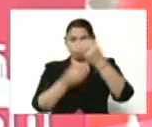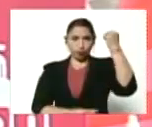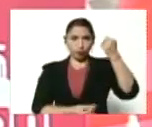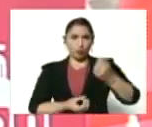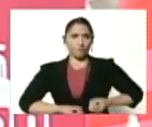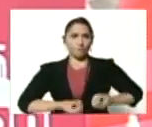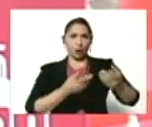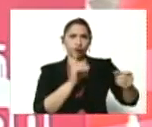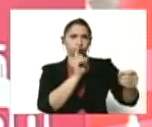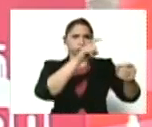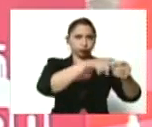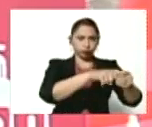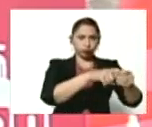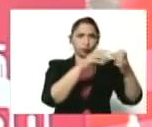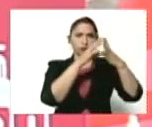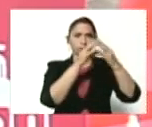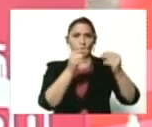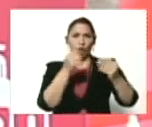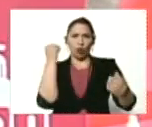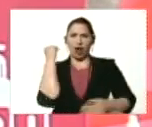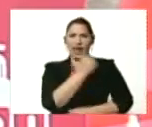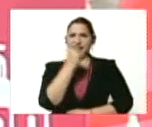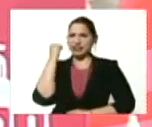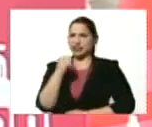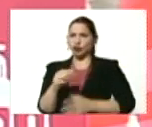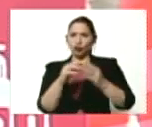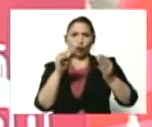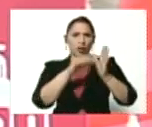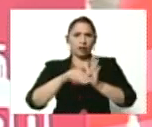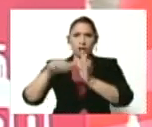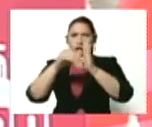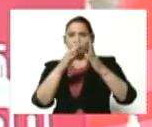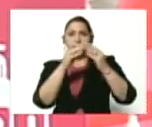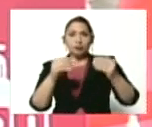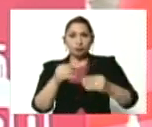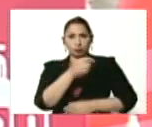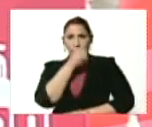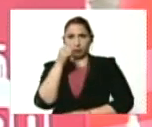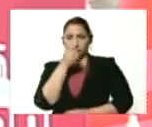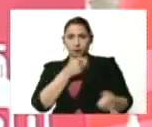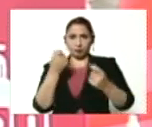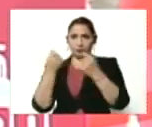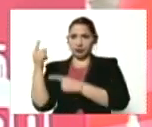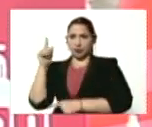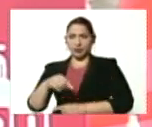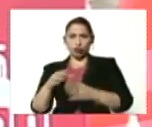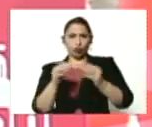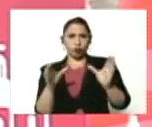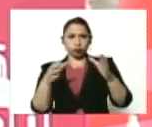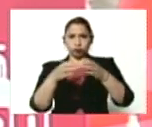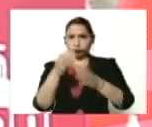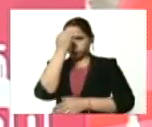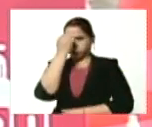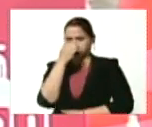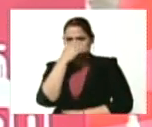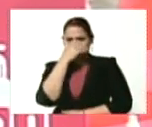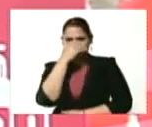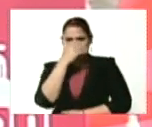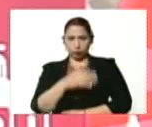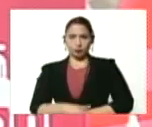a la guarida de todos los asesinos, de todos los ladrones, de todos los narcotraficantes, de todos los paramilitares, la República